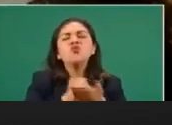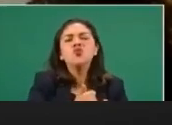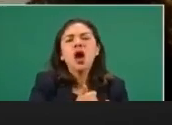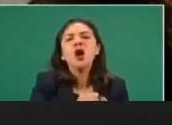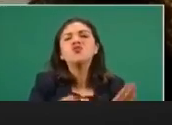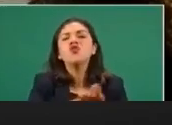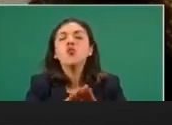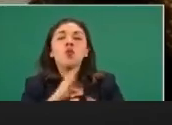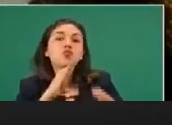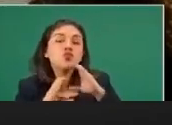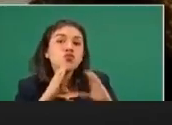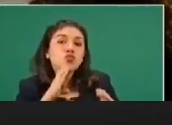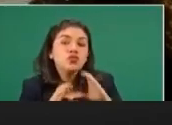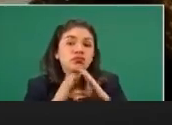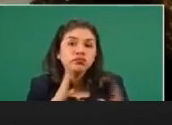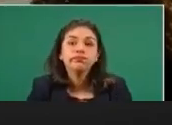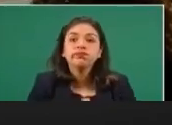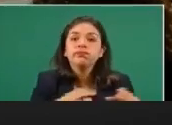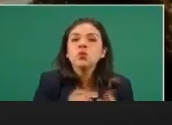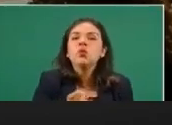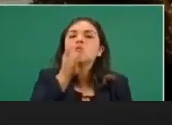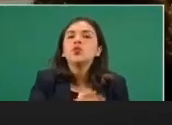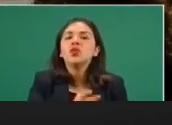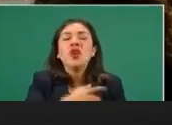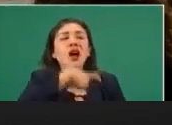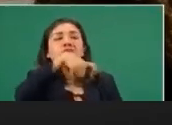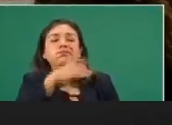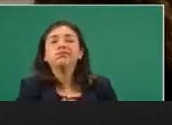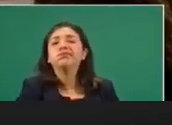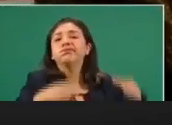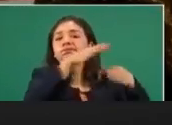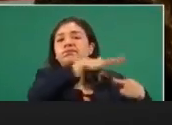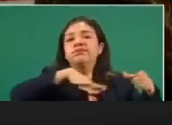tener una comunicación solo con las élites.